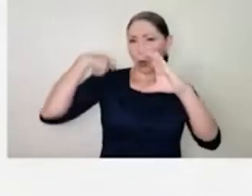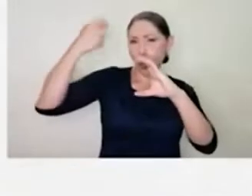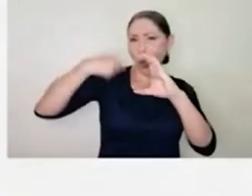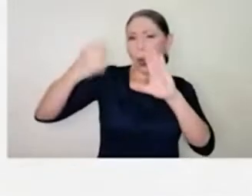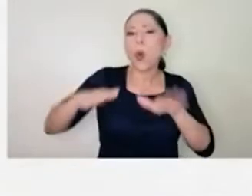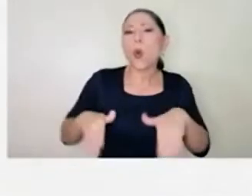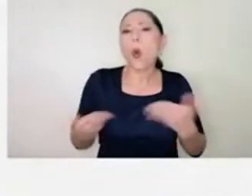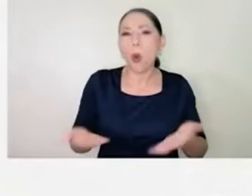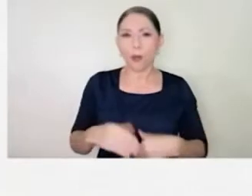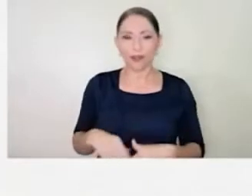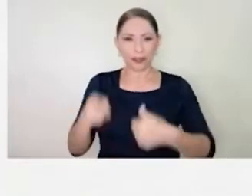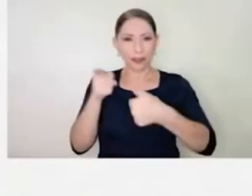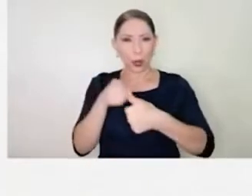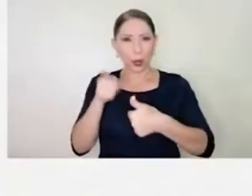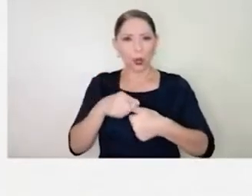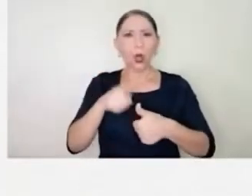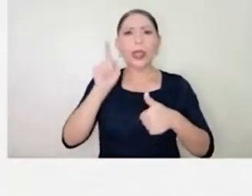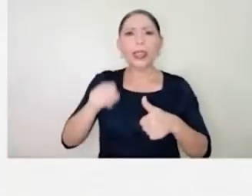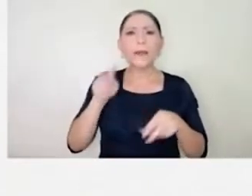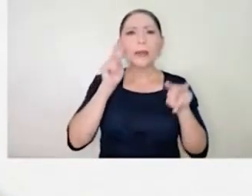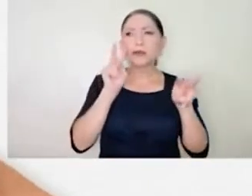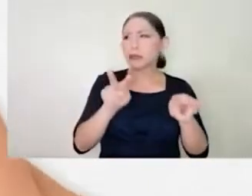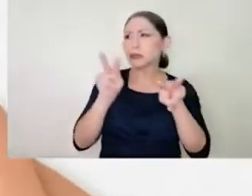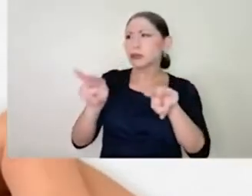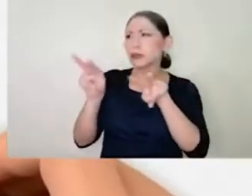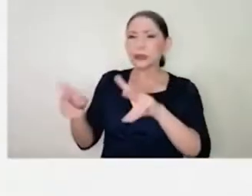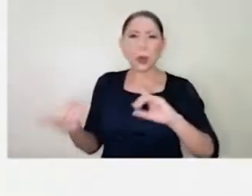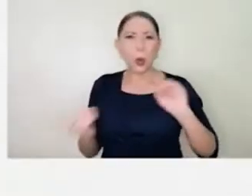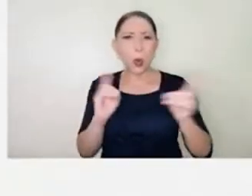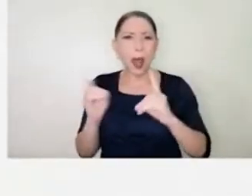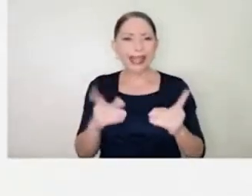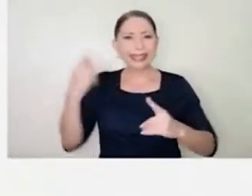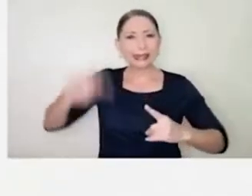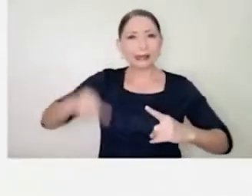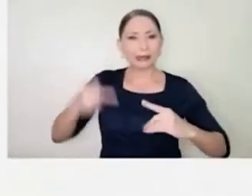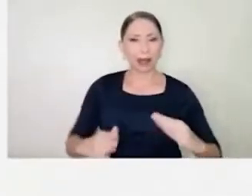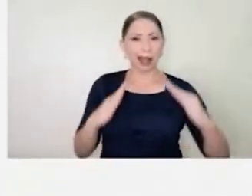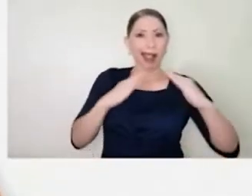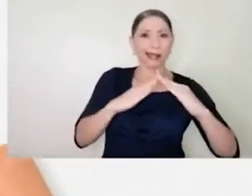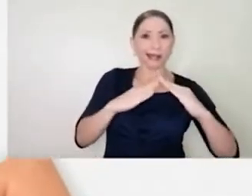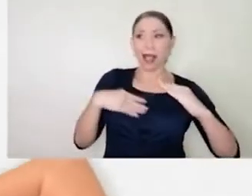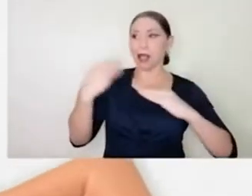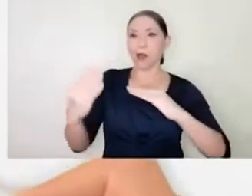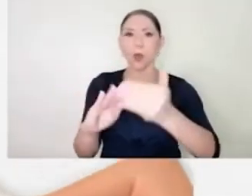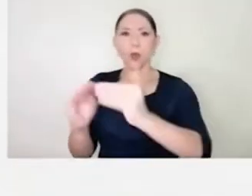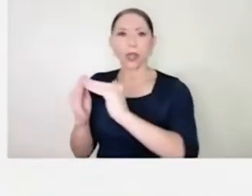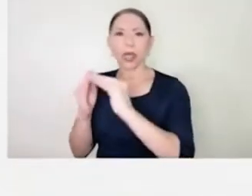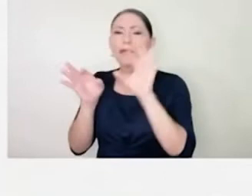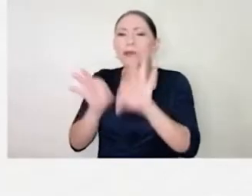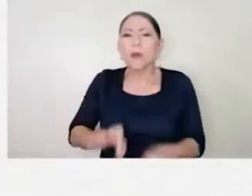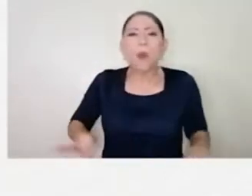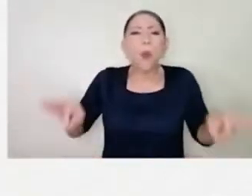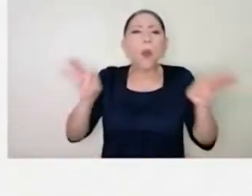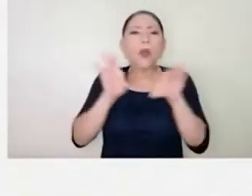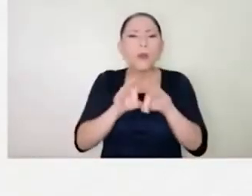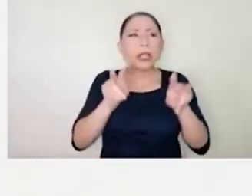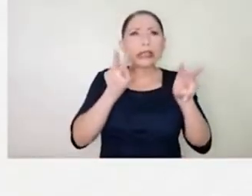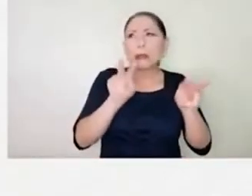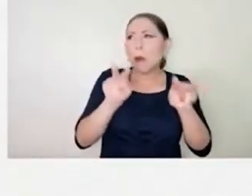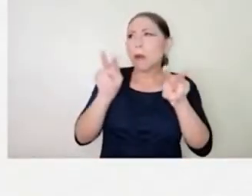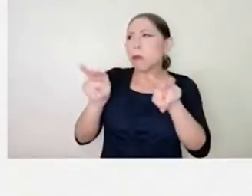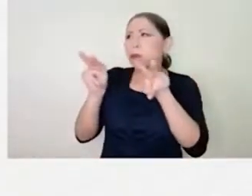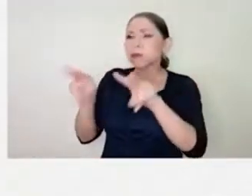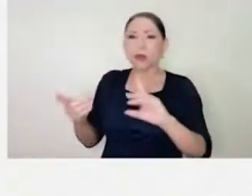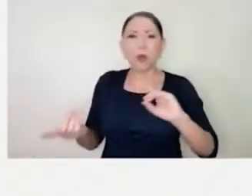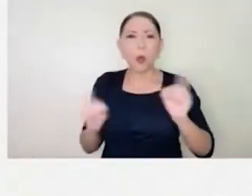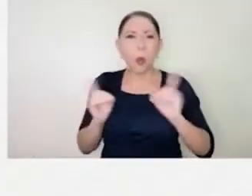iOS que nos permite descargar la aplicación, reportar nuestra participación en el simulacro, pero también accesar